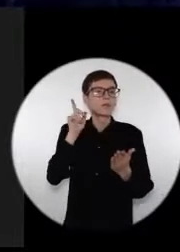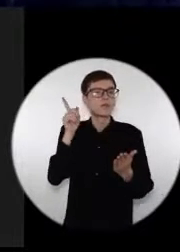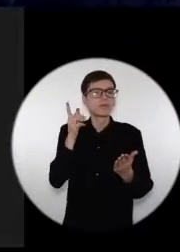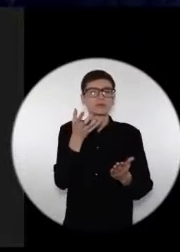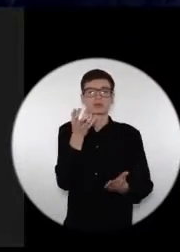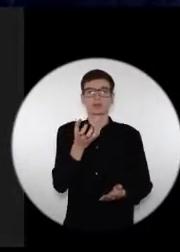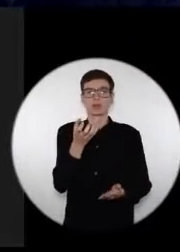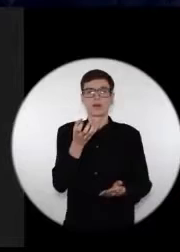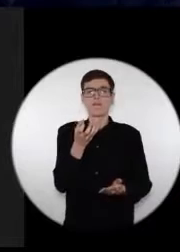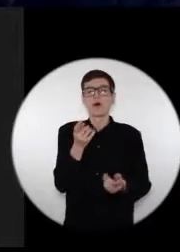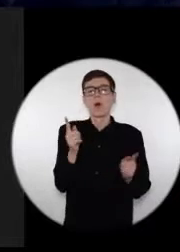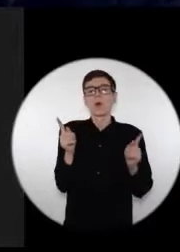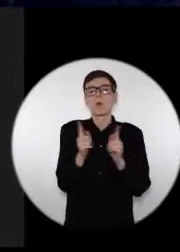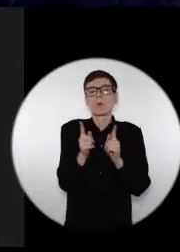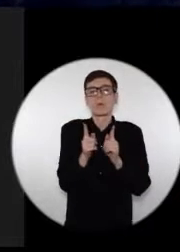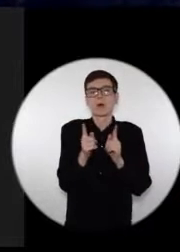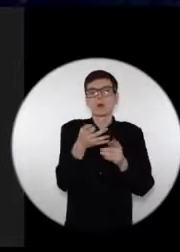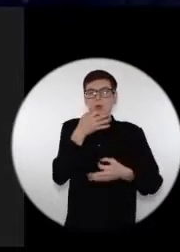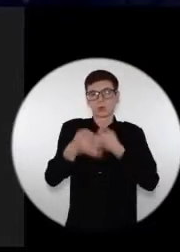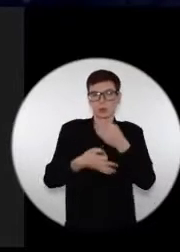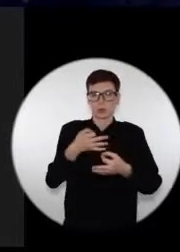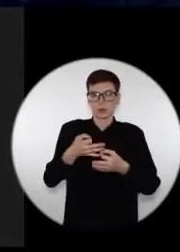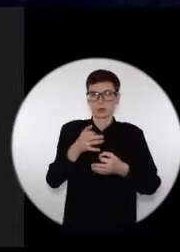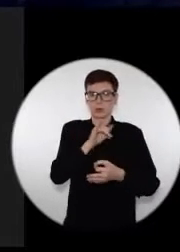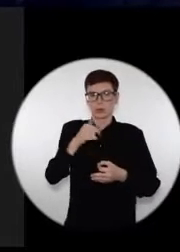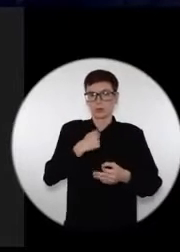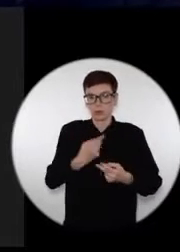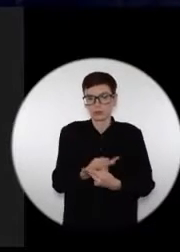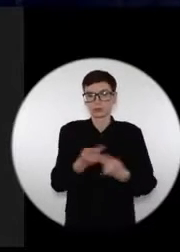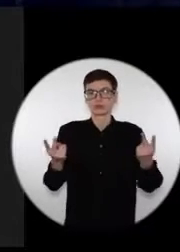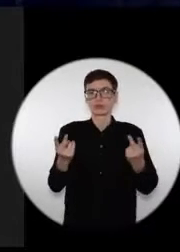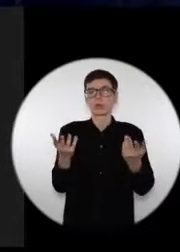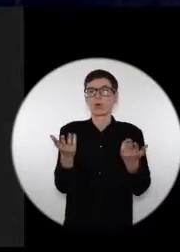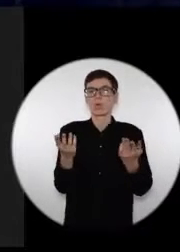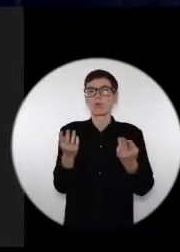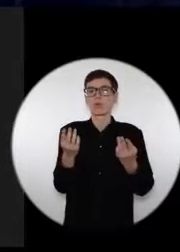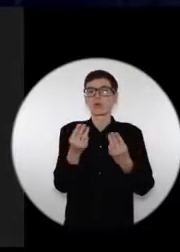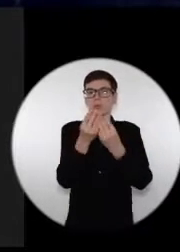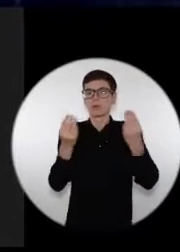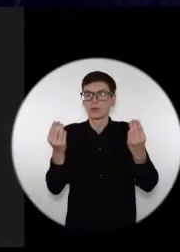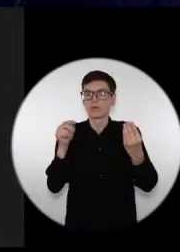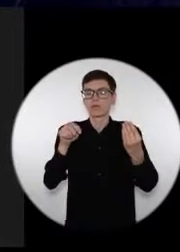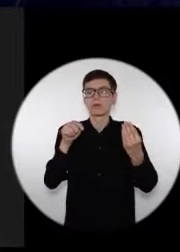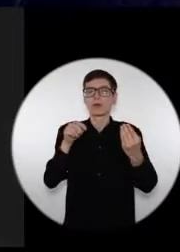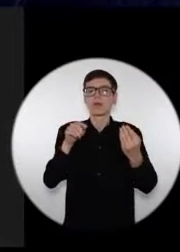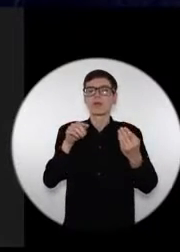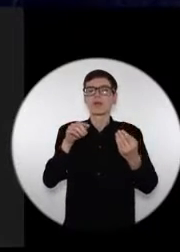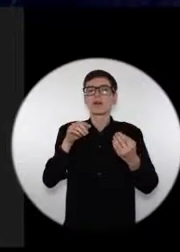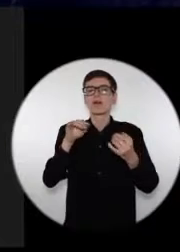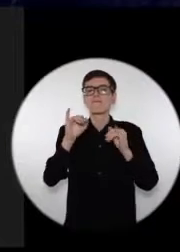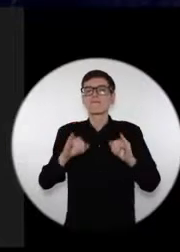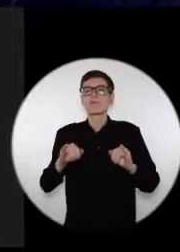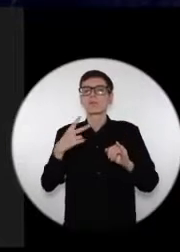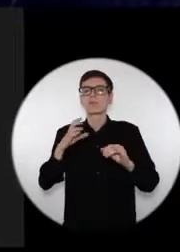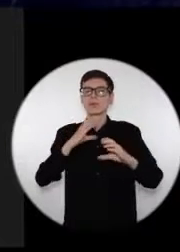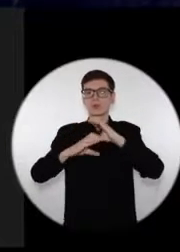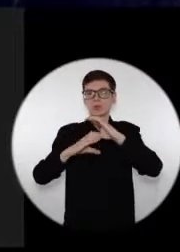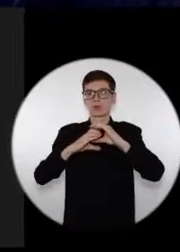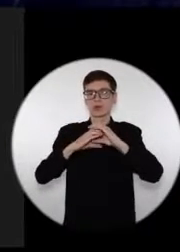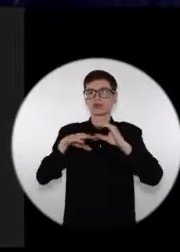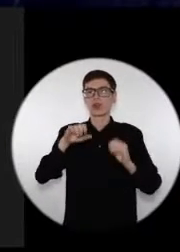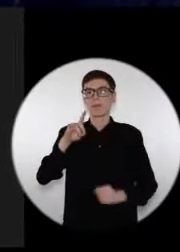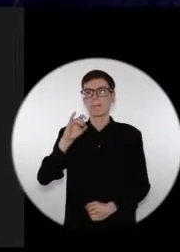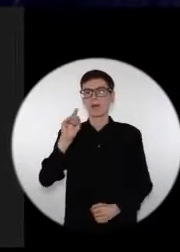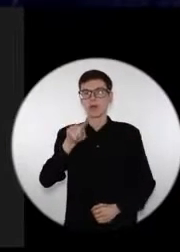fragmentos más cortos y ponerlo a disposición del público en plataformas de medios de comunicación como